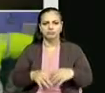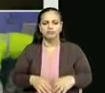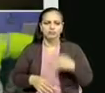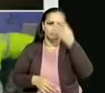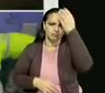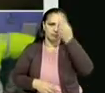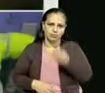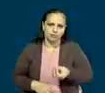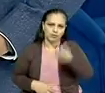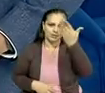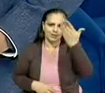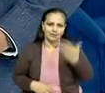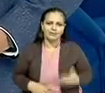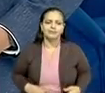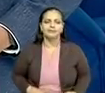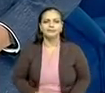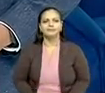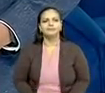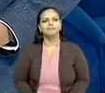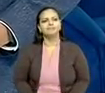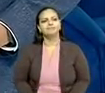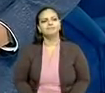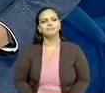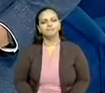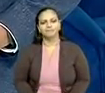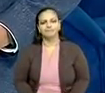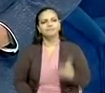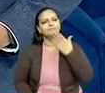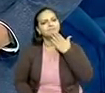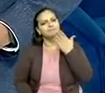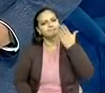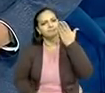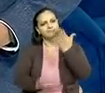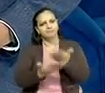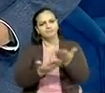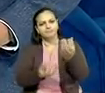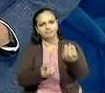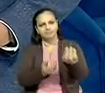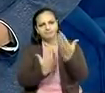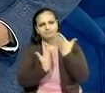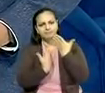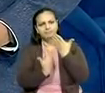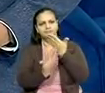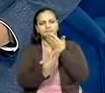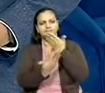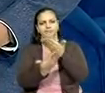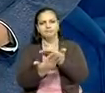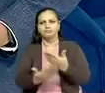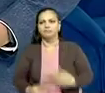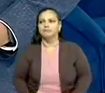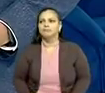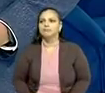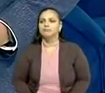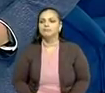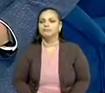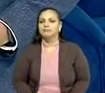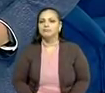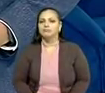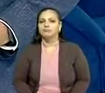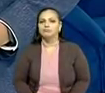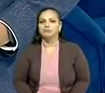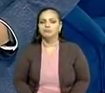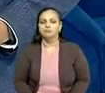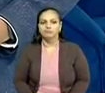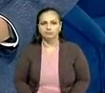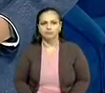día. Muy buenos días, Jorge. Muchísimas gracias por tu información. 8 detenidos. Ya.